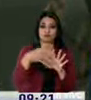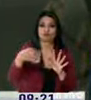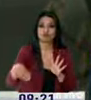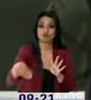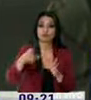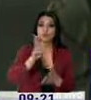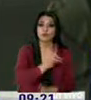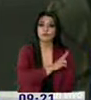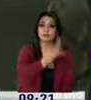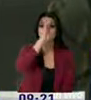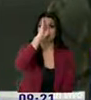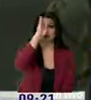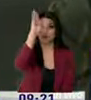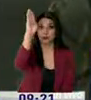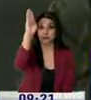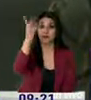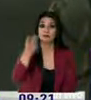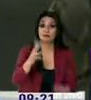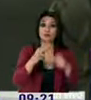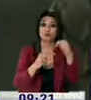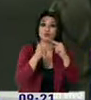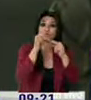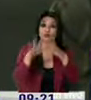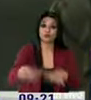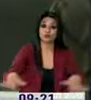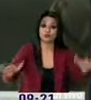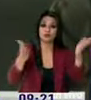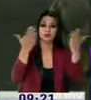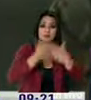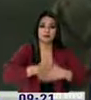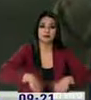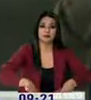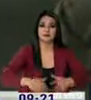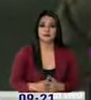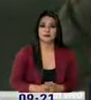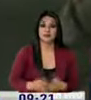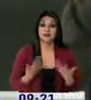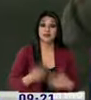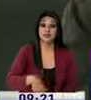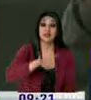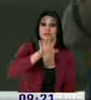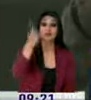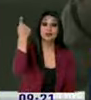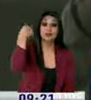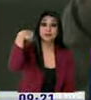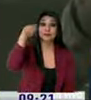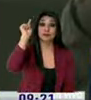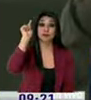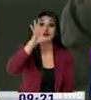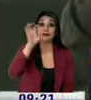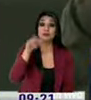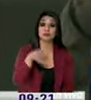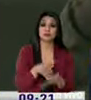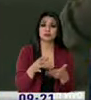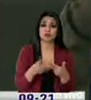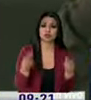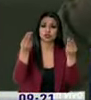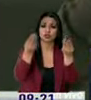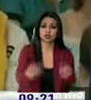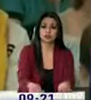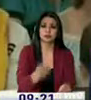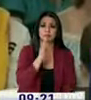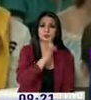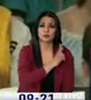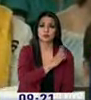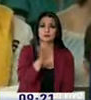ESPE y terminaremos la construcción de sus instalaciones. Ya entregamos 5,5 millones de dólares para la